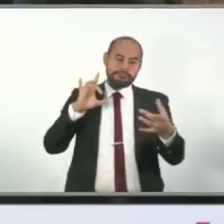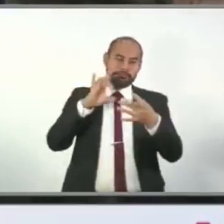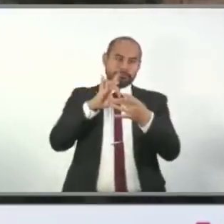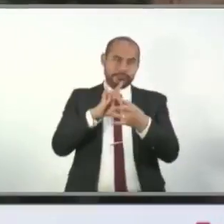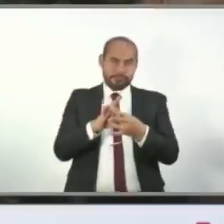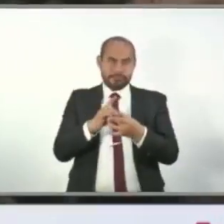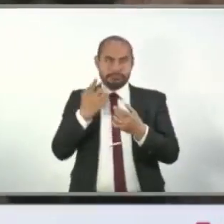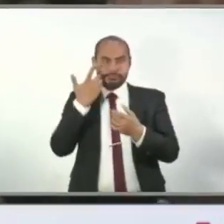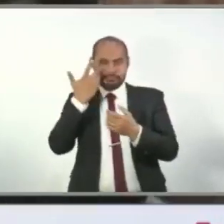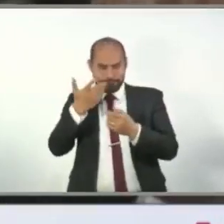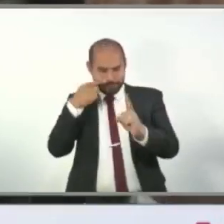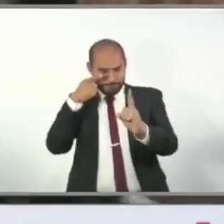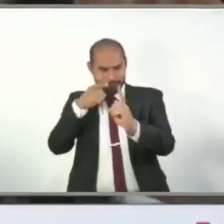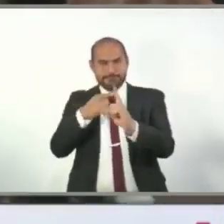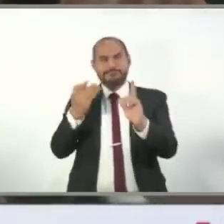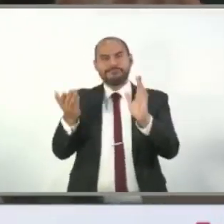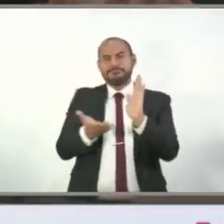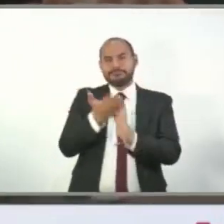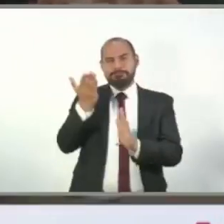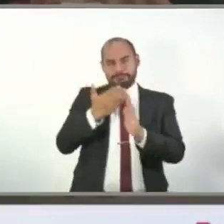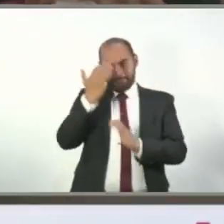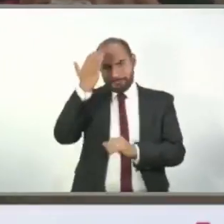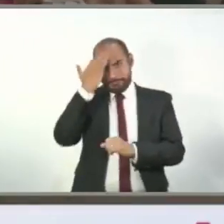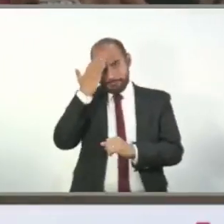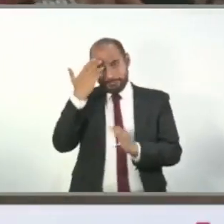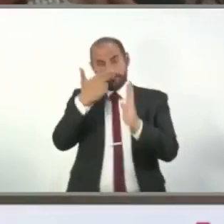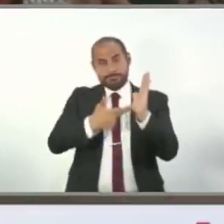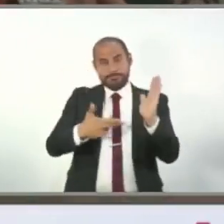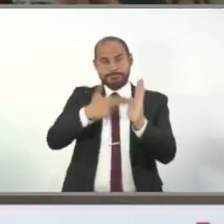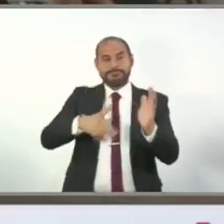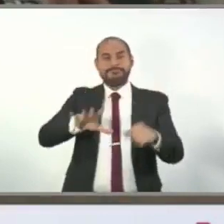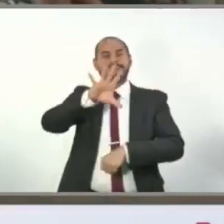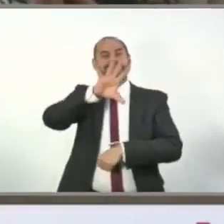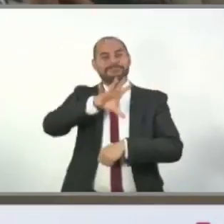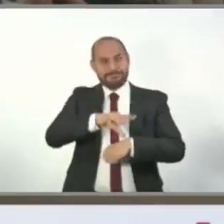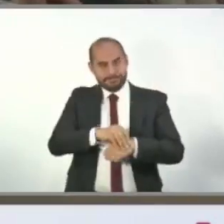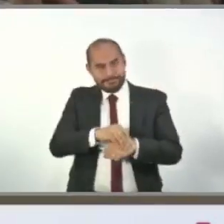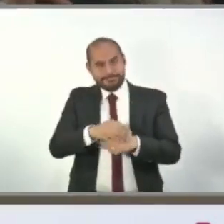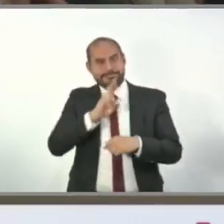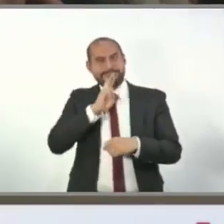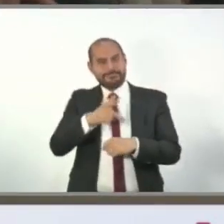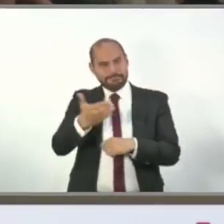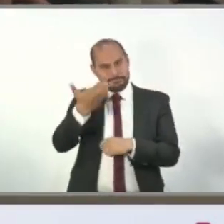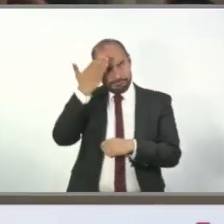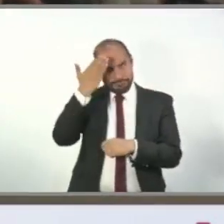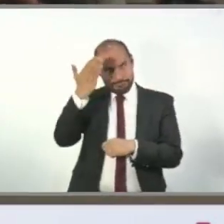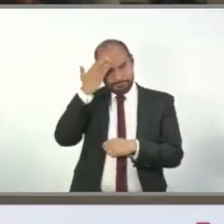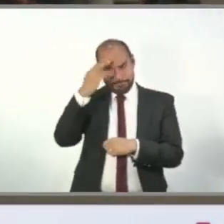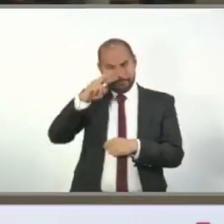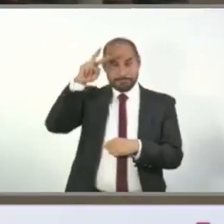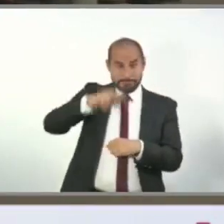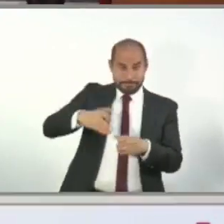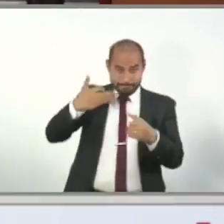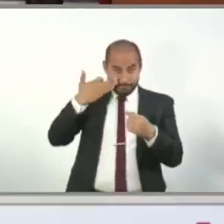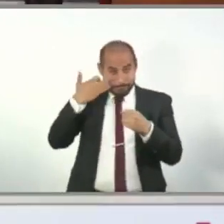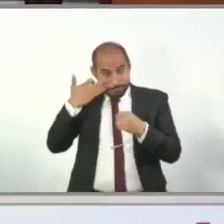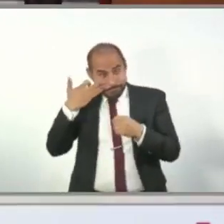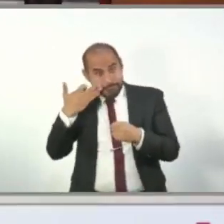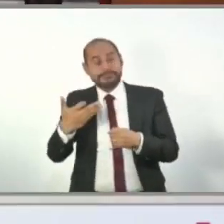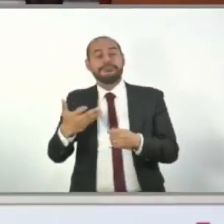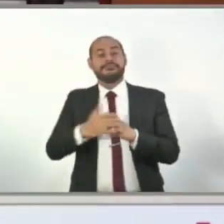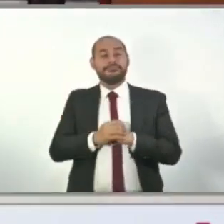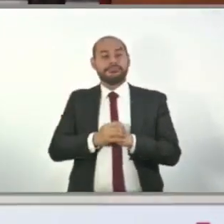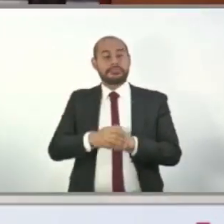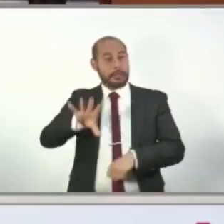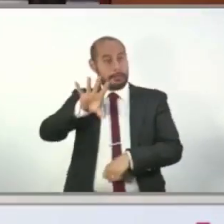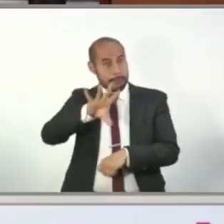misión de construir conocimientos y herramientas que permitan un mejor conocimiento de la realidad y que